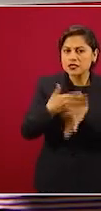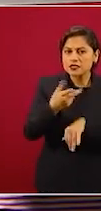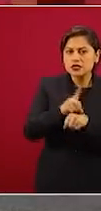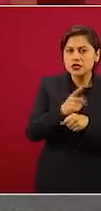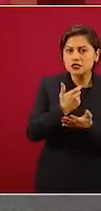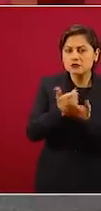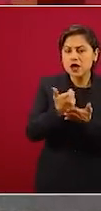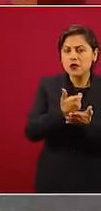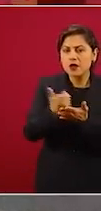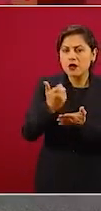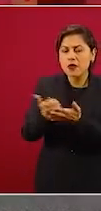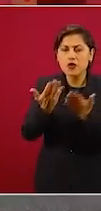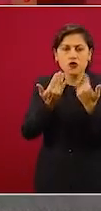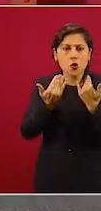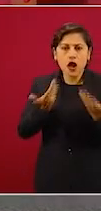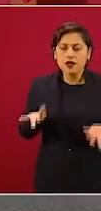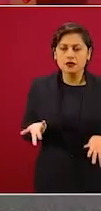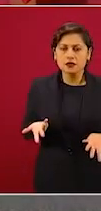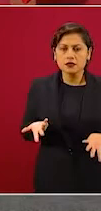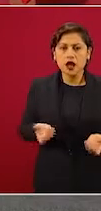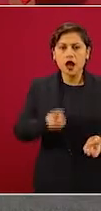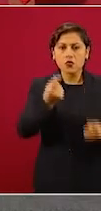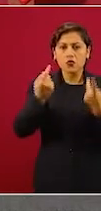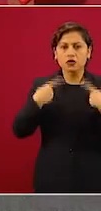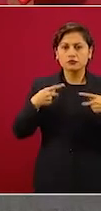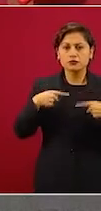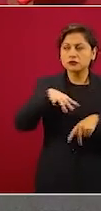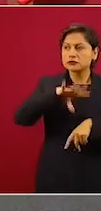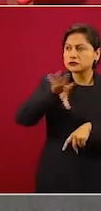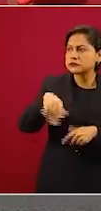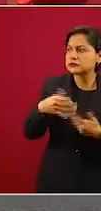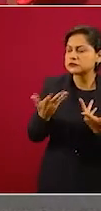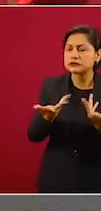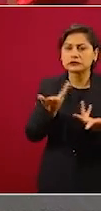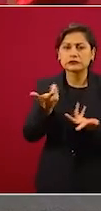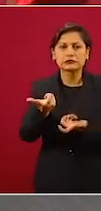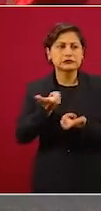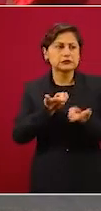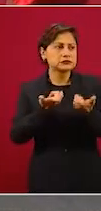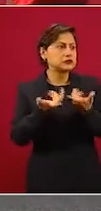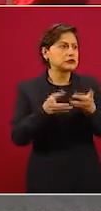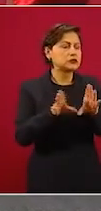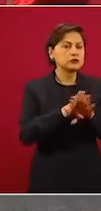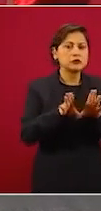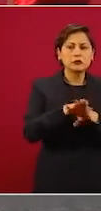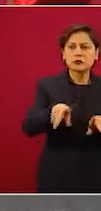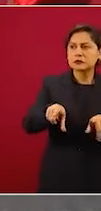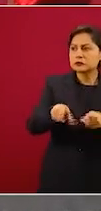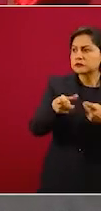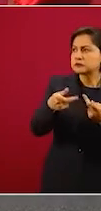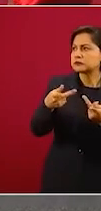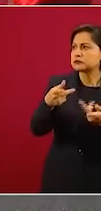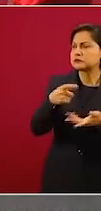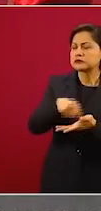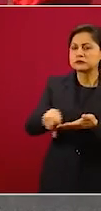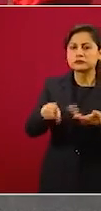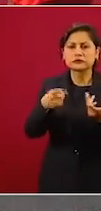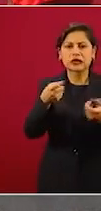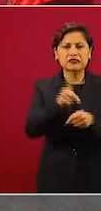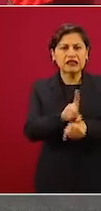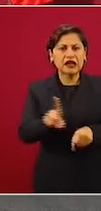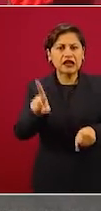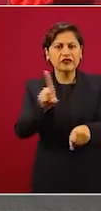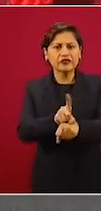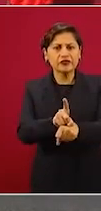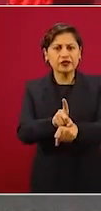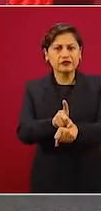- que tienen que buscarse la vida día con día entonces que no tomar